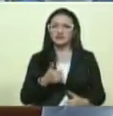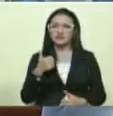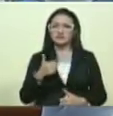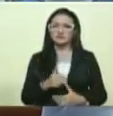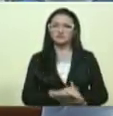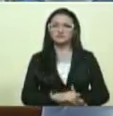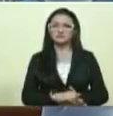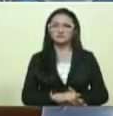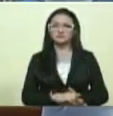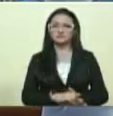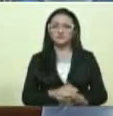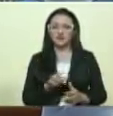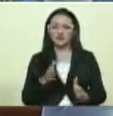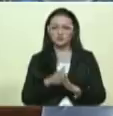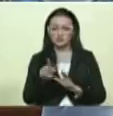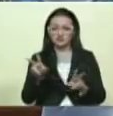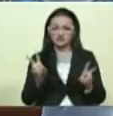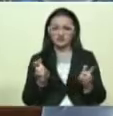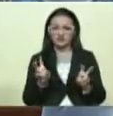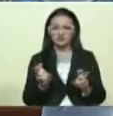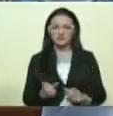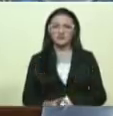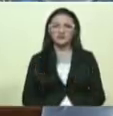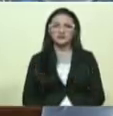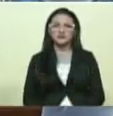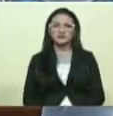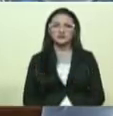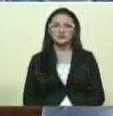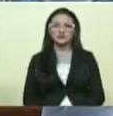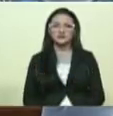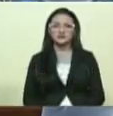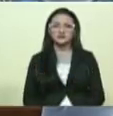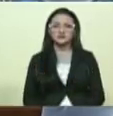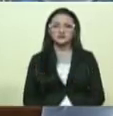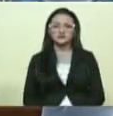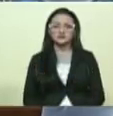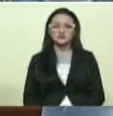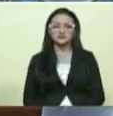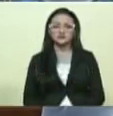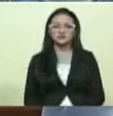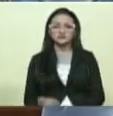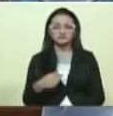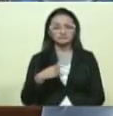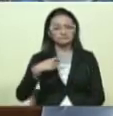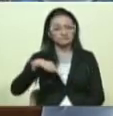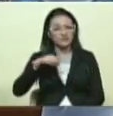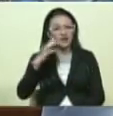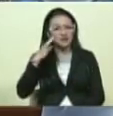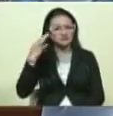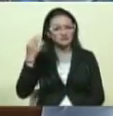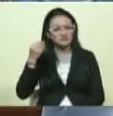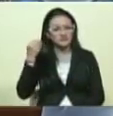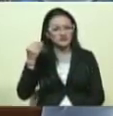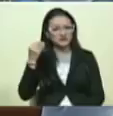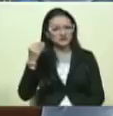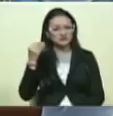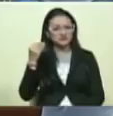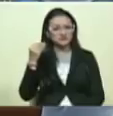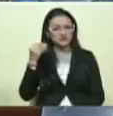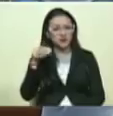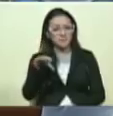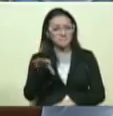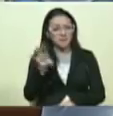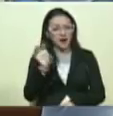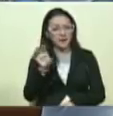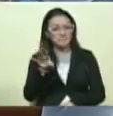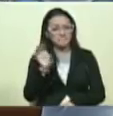en torno a estos eventos. Nosotros creemos que hemos detectado y que